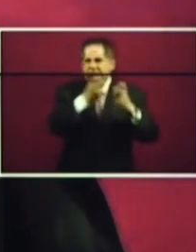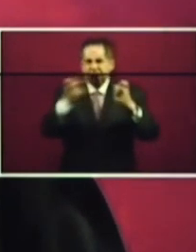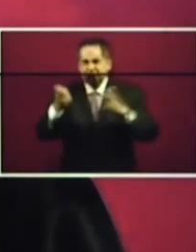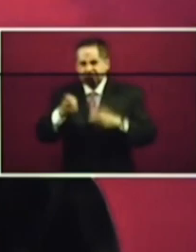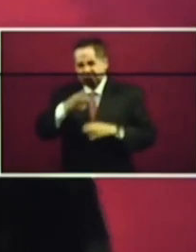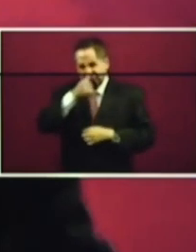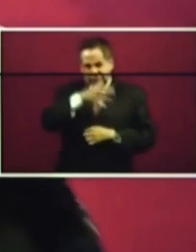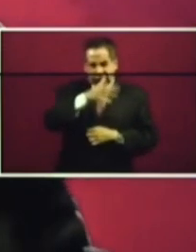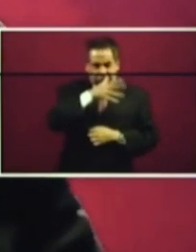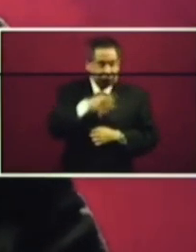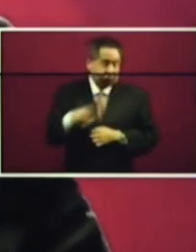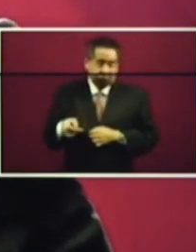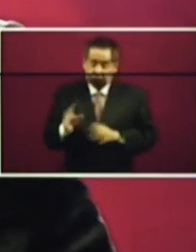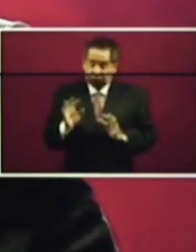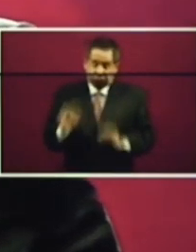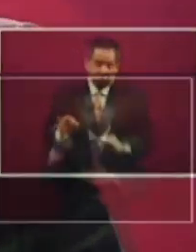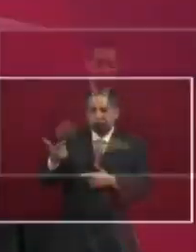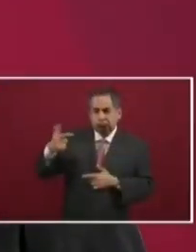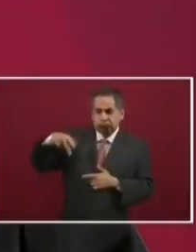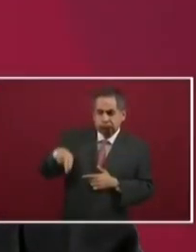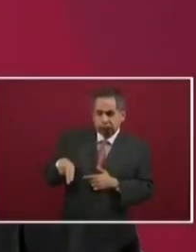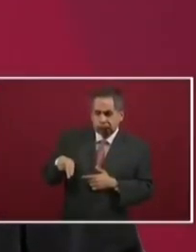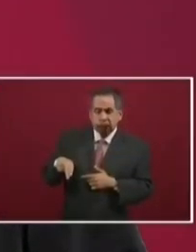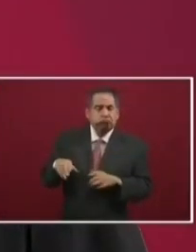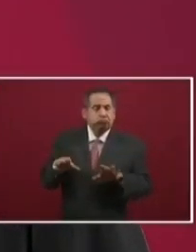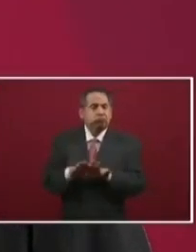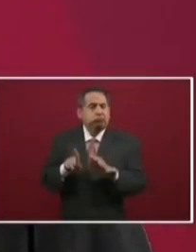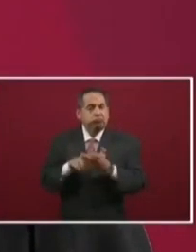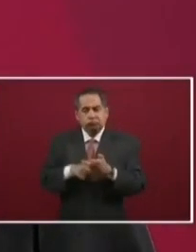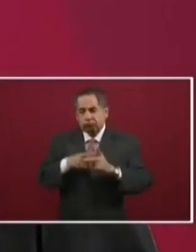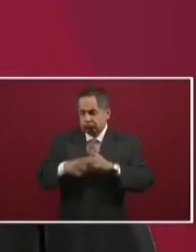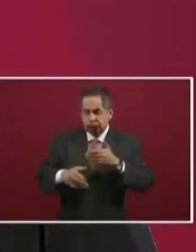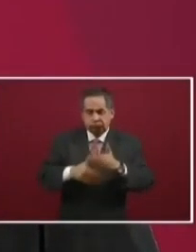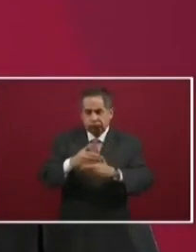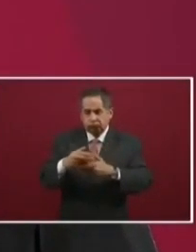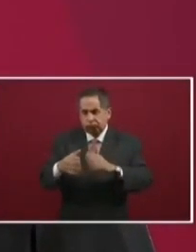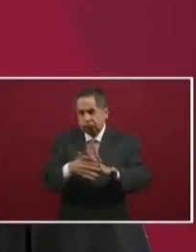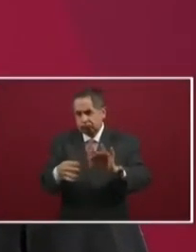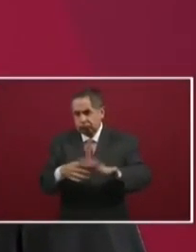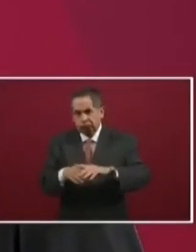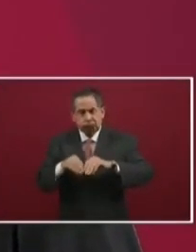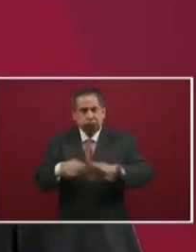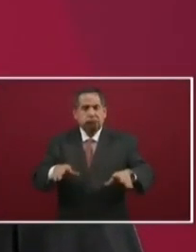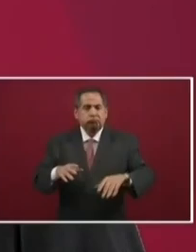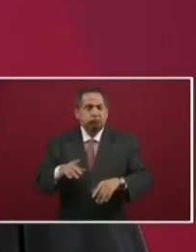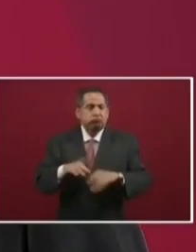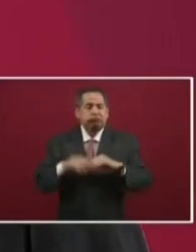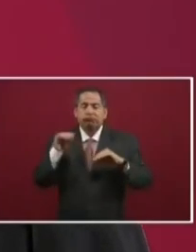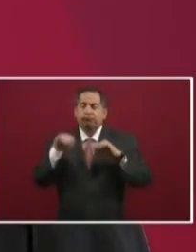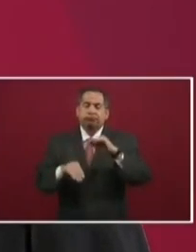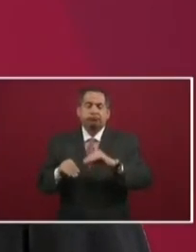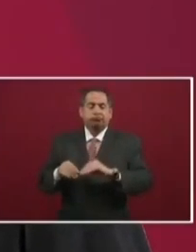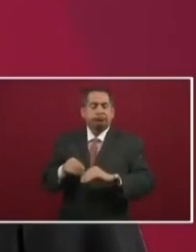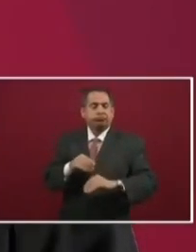operaciones en todo el país de manera oficial. Se van a desplegar ya